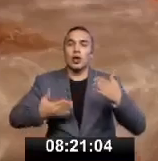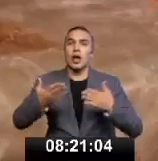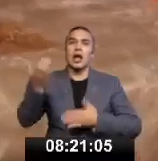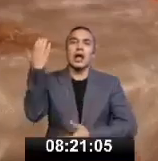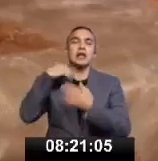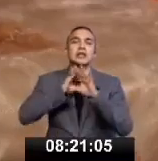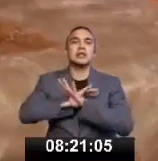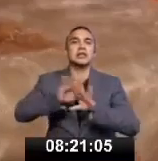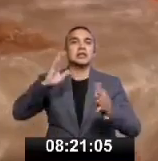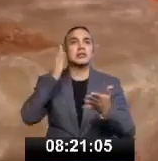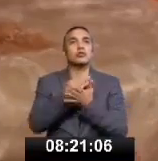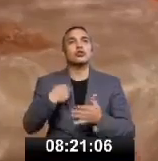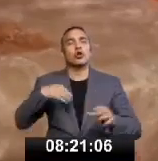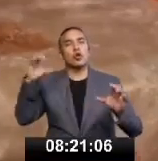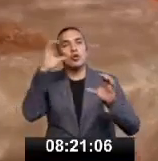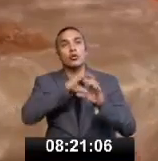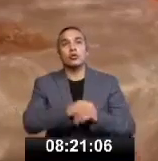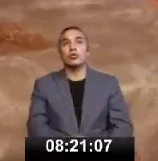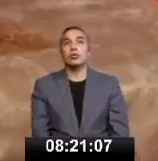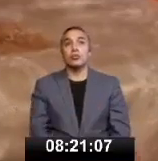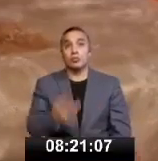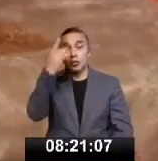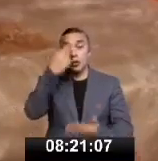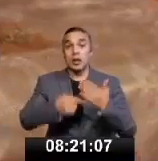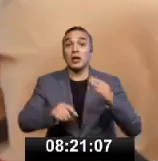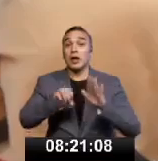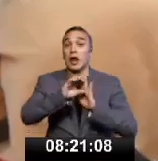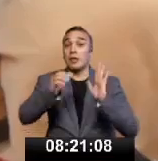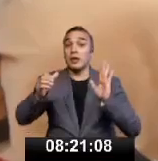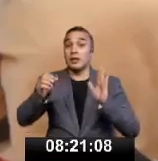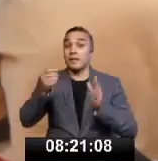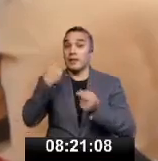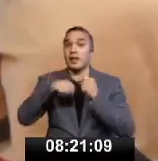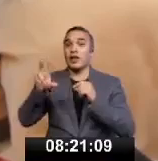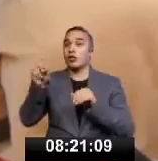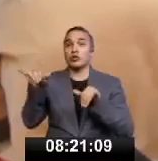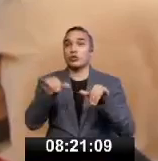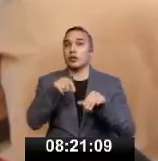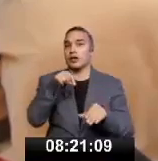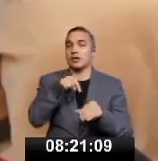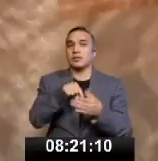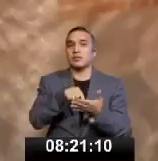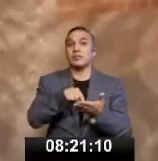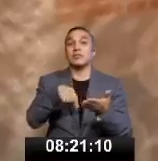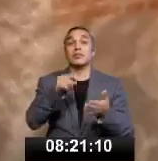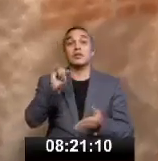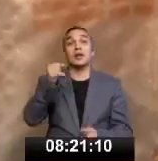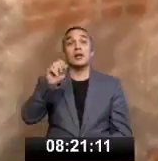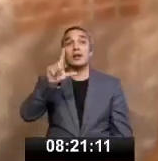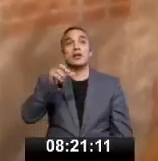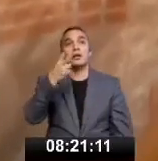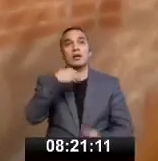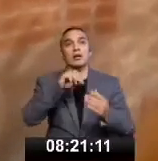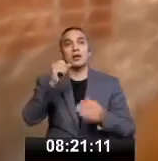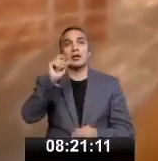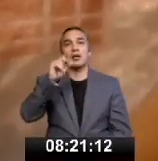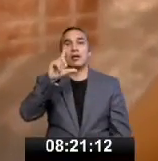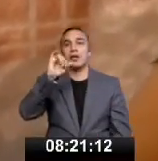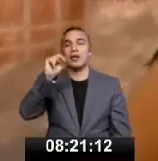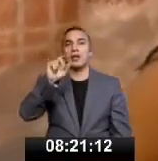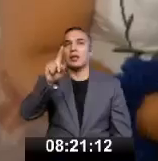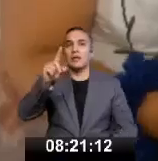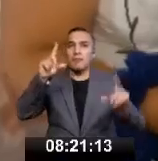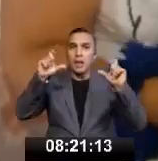ando que las busco, porque lo que venden en los almacenes no es igual. Mientras Isabel crea, su hija Carolina es la encargada